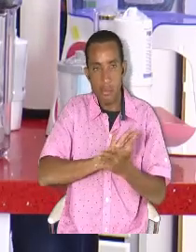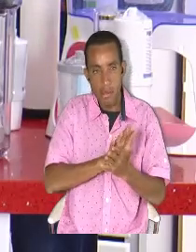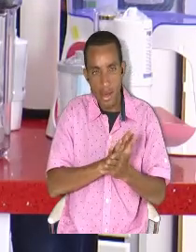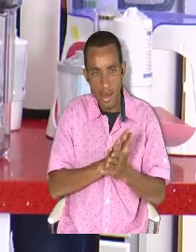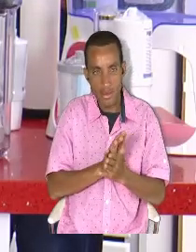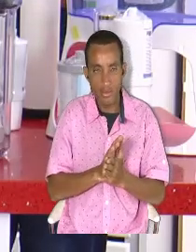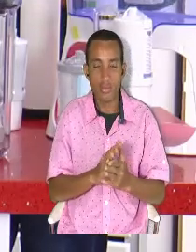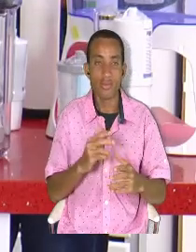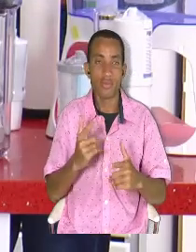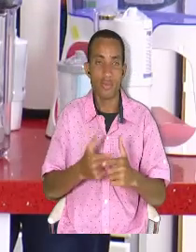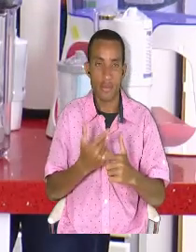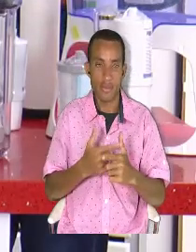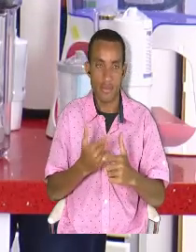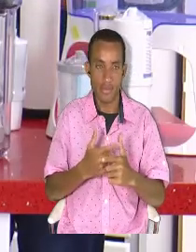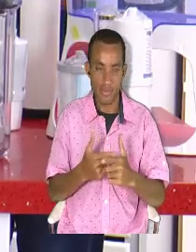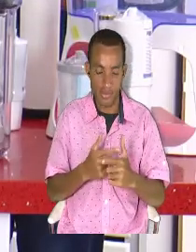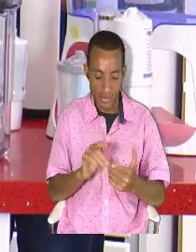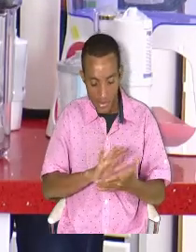proceso.